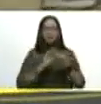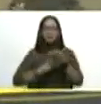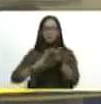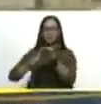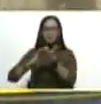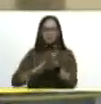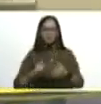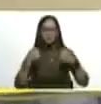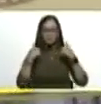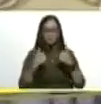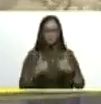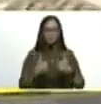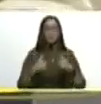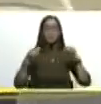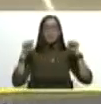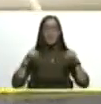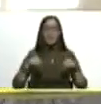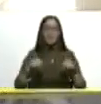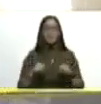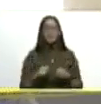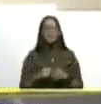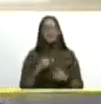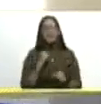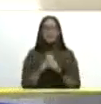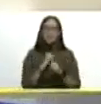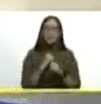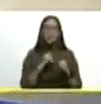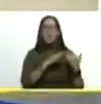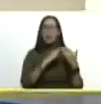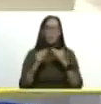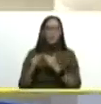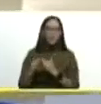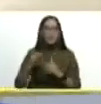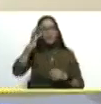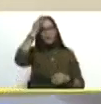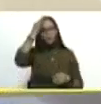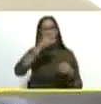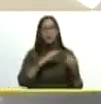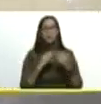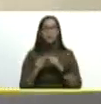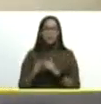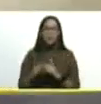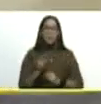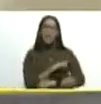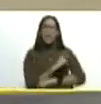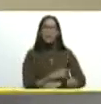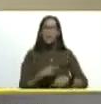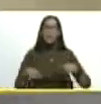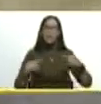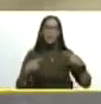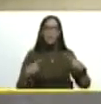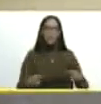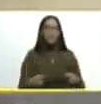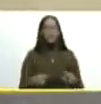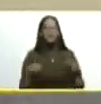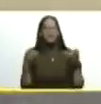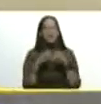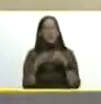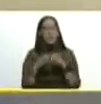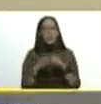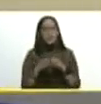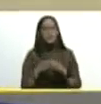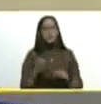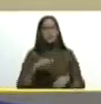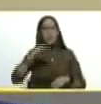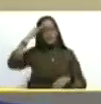recuperado. Y bueno, también aquí la mano de obra de la comunidad, los consejos comunales, el poder popular, los compañeros de la